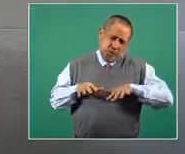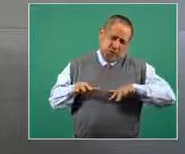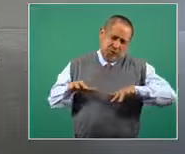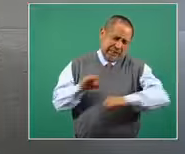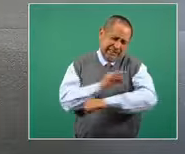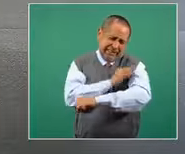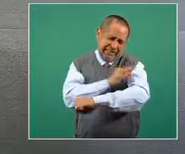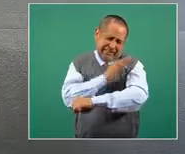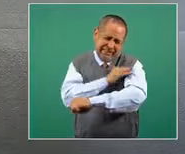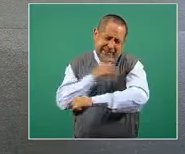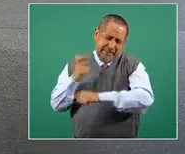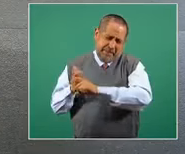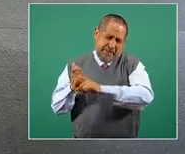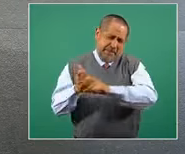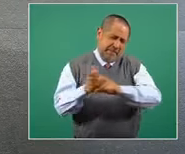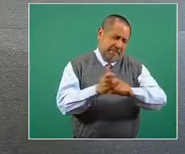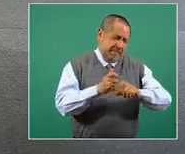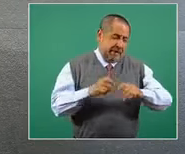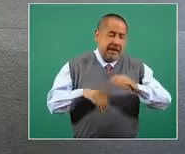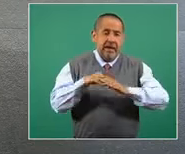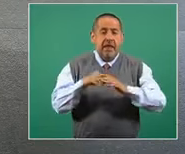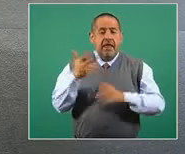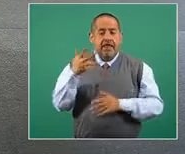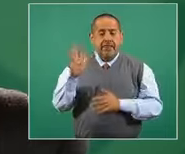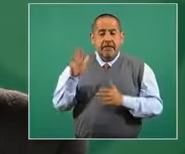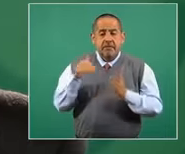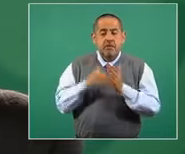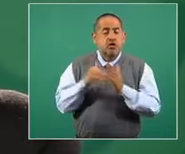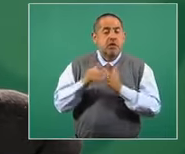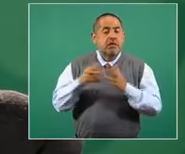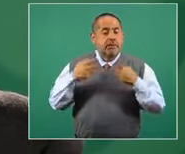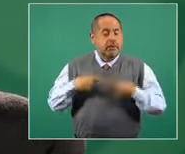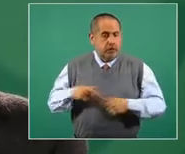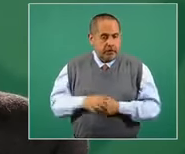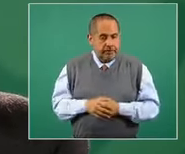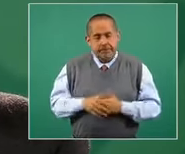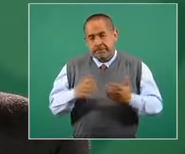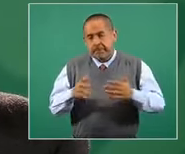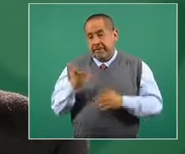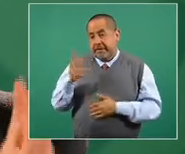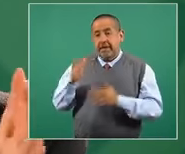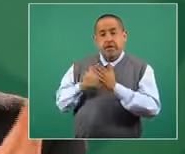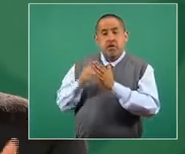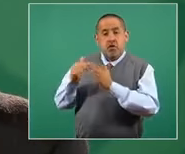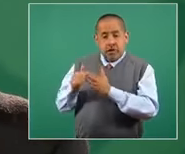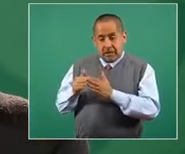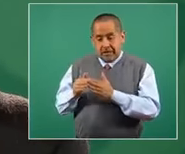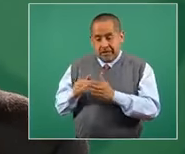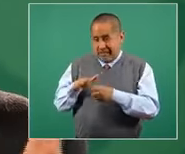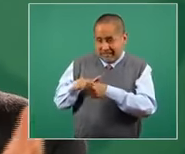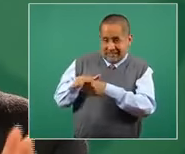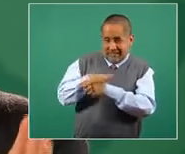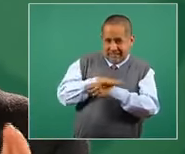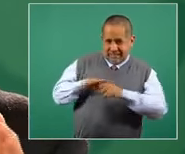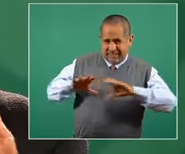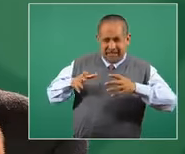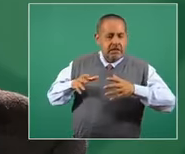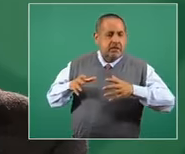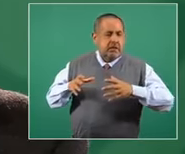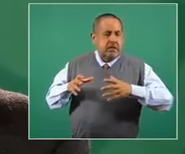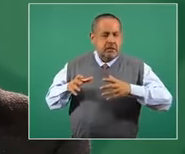a vacunar fueron 10 millones de personas. Si comparamos 10 millones de personas en una zona geográfica